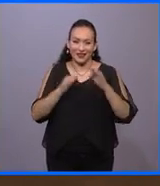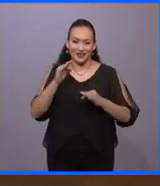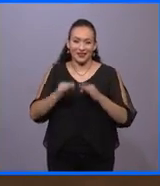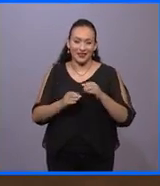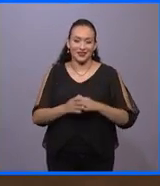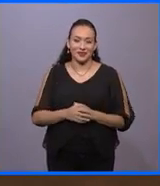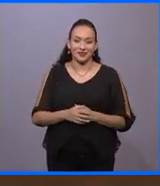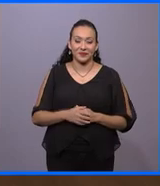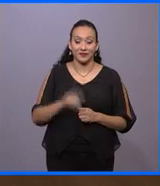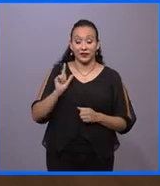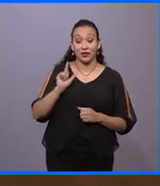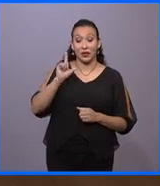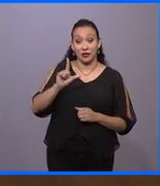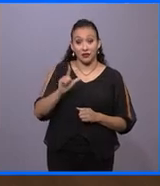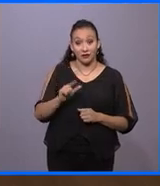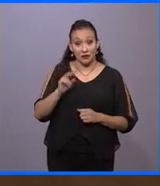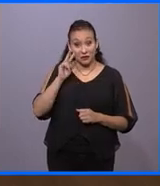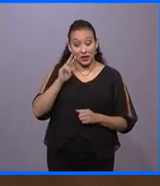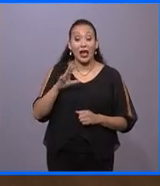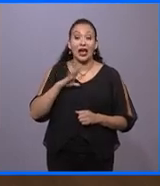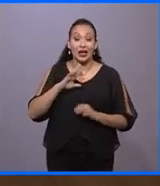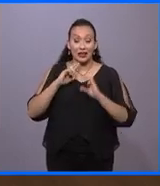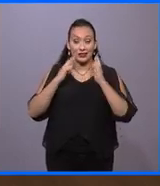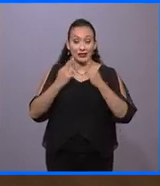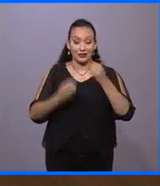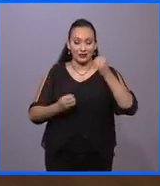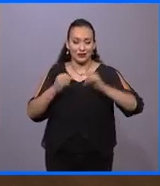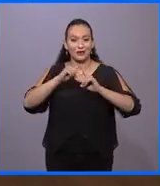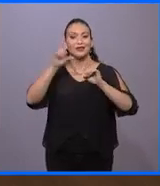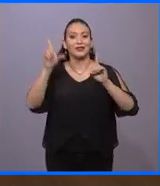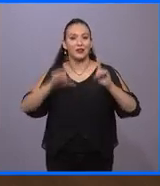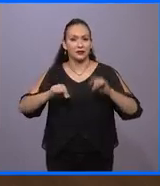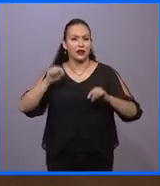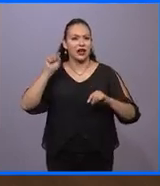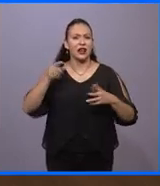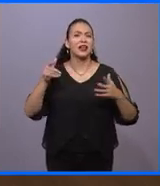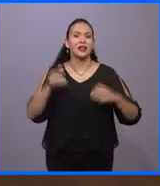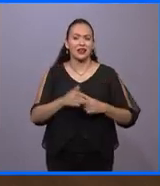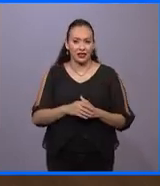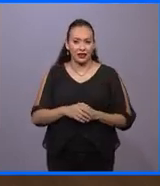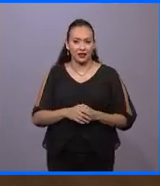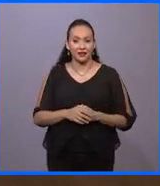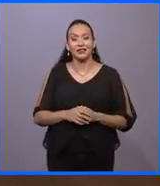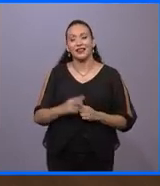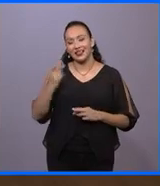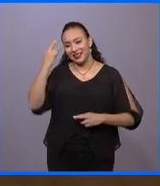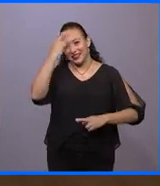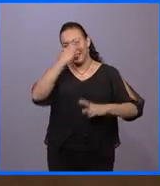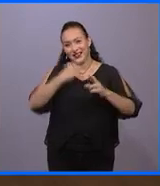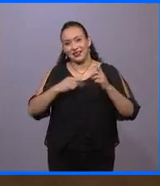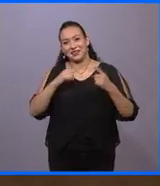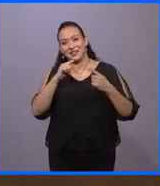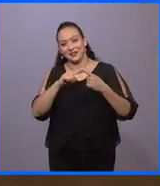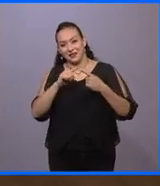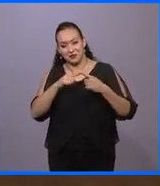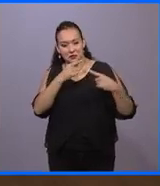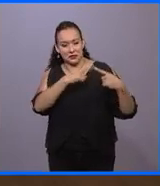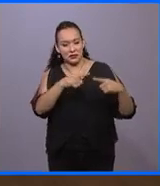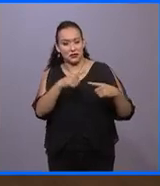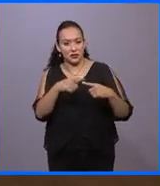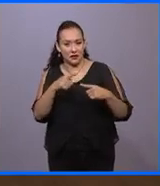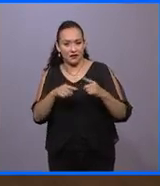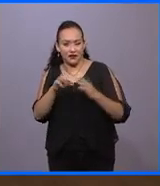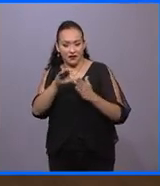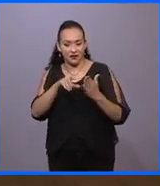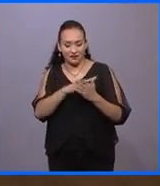Federación. Y este lunes siga la sesión del Pleno de la Suprema Corte, que en esta ocasión tiene previsto analizar y resolver diversas acciones